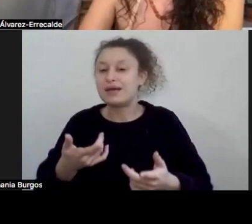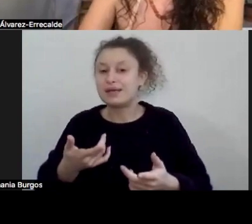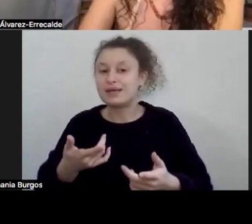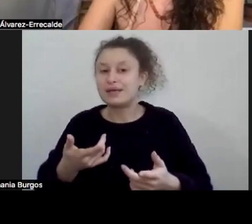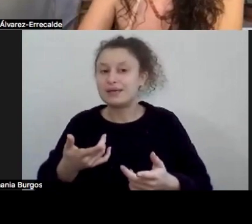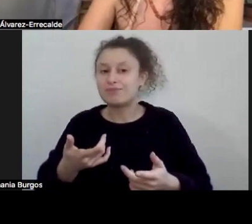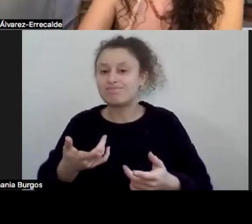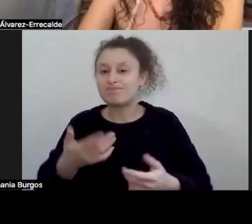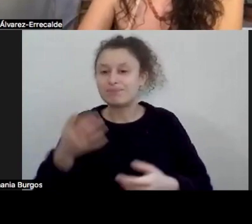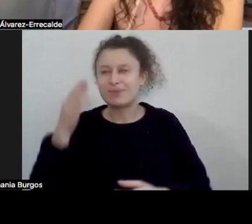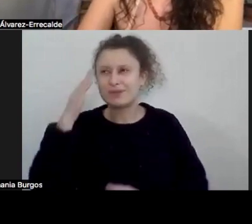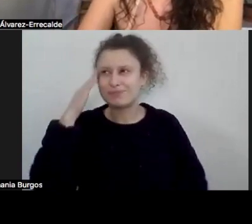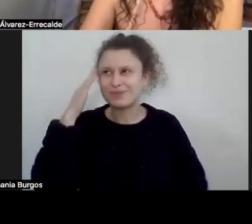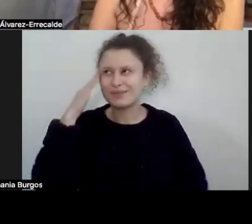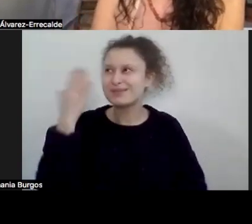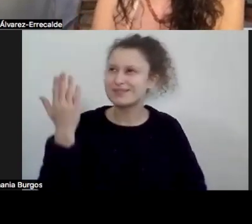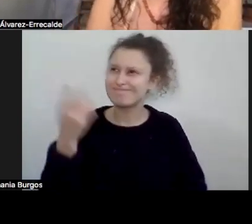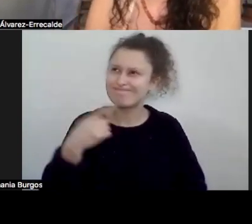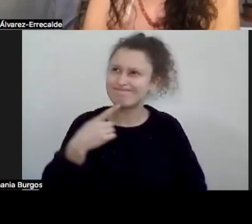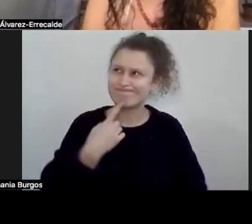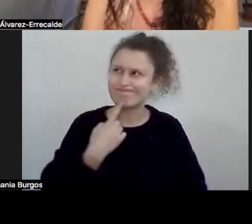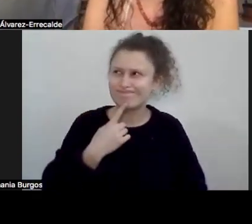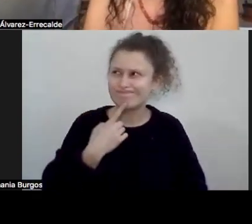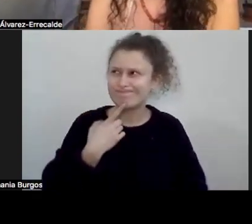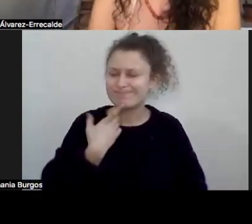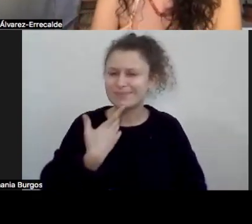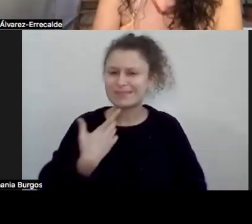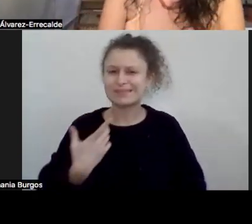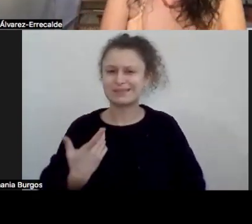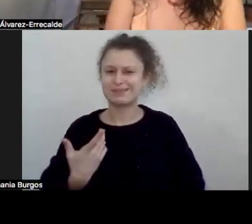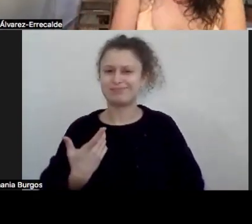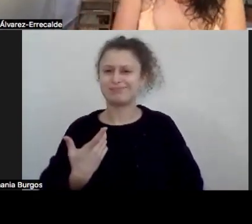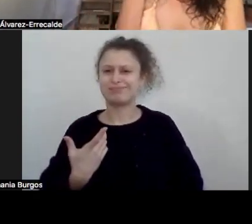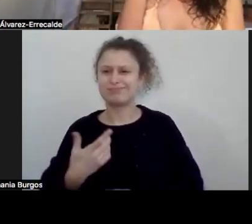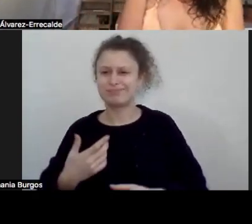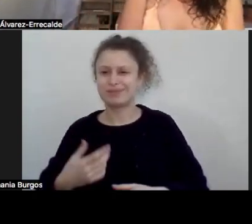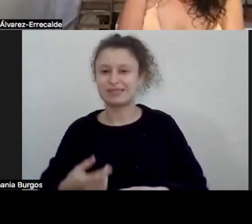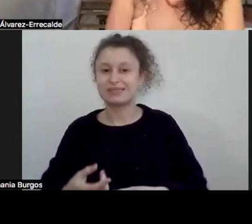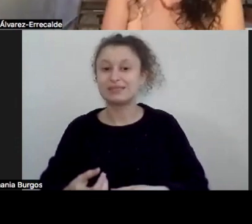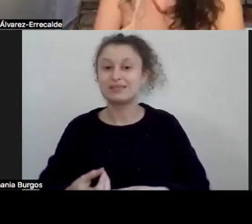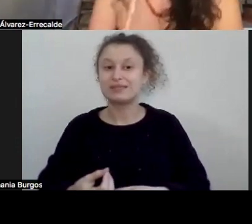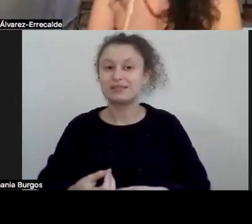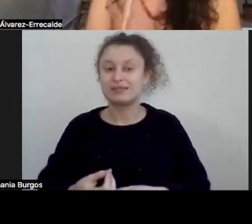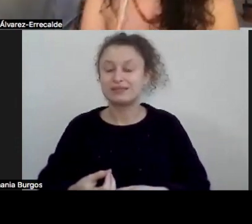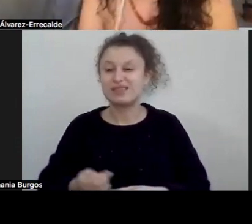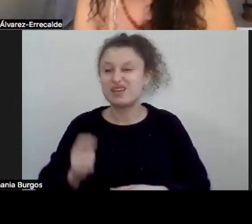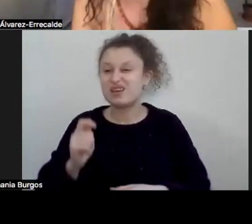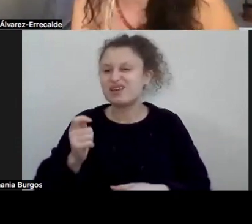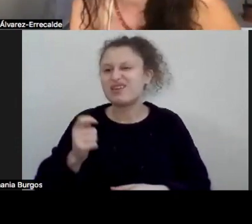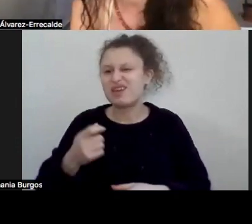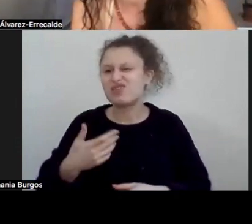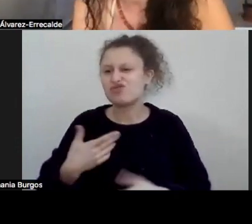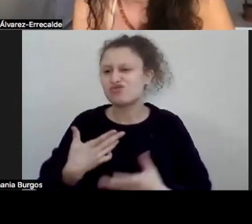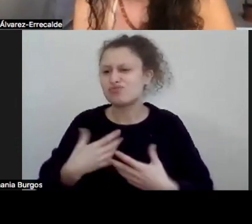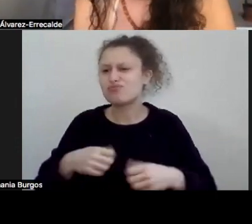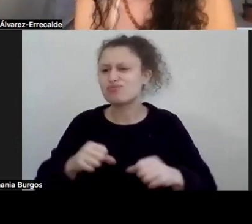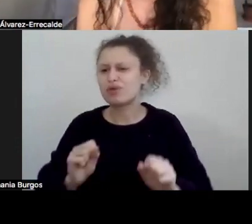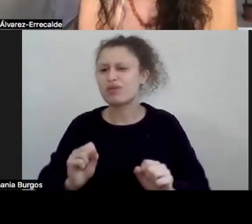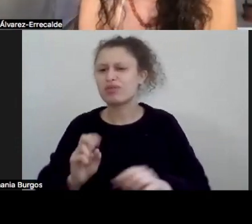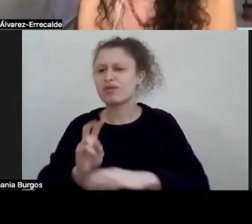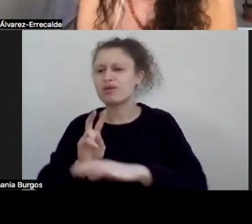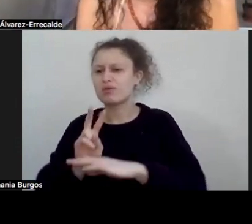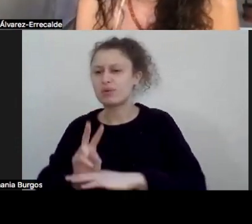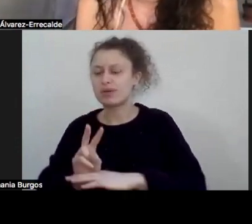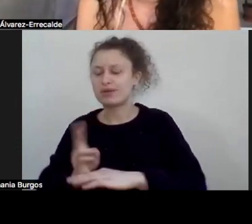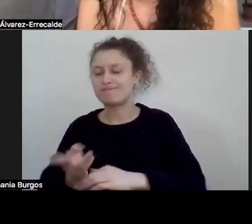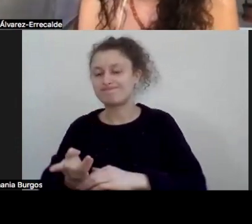fue la pregunta que le hice a Lourdes, que era la acompañante que tenía Víctor en ese momento.